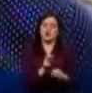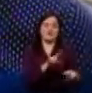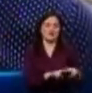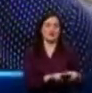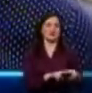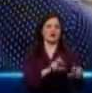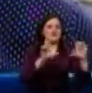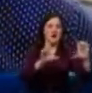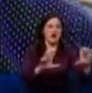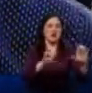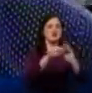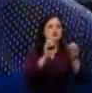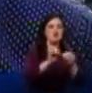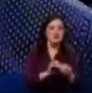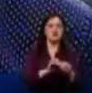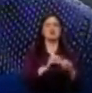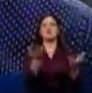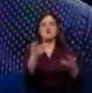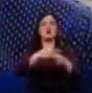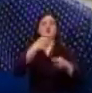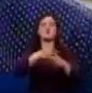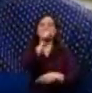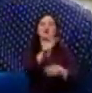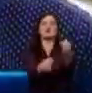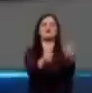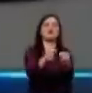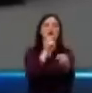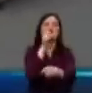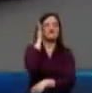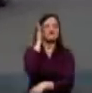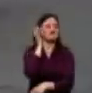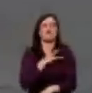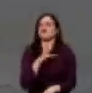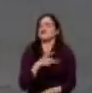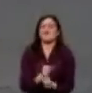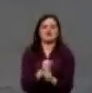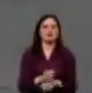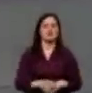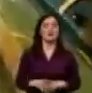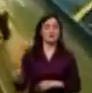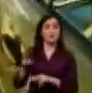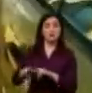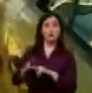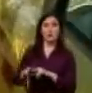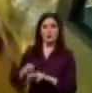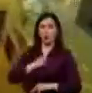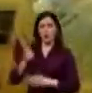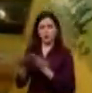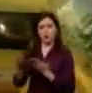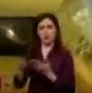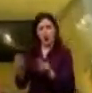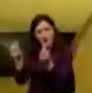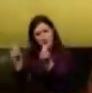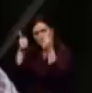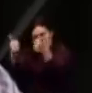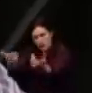qué carro viene, las placas del vehículo y quién va a ser la persona que me va a trasladar. Mientras que los taxistas aseguran que su servicio es